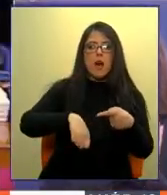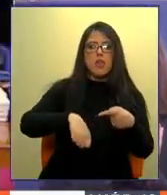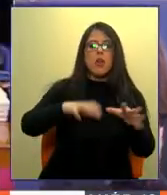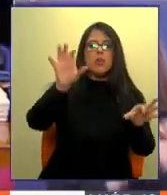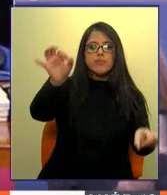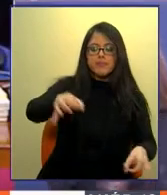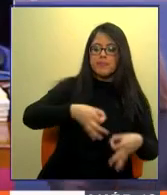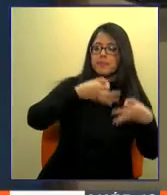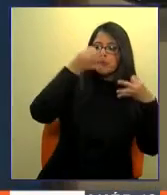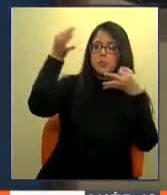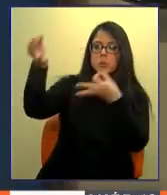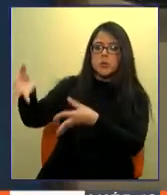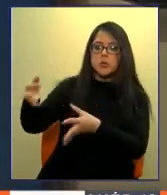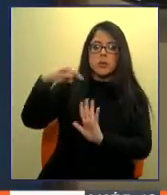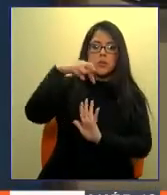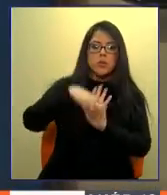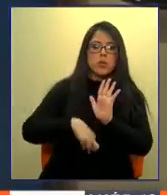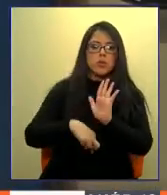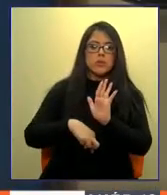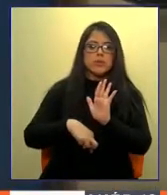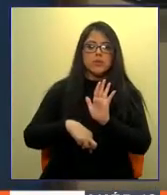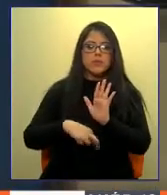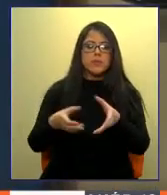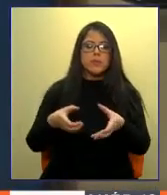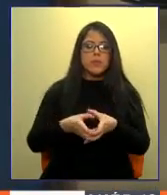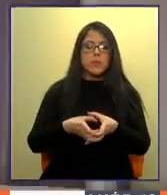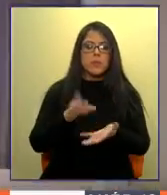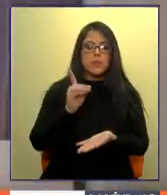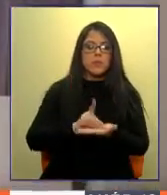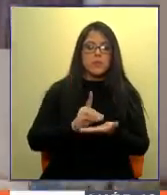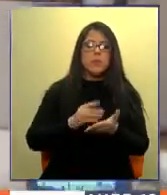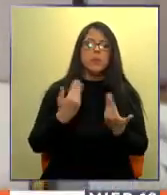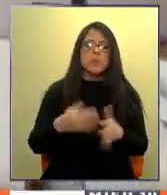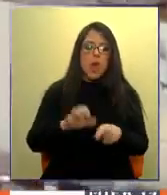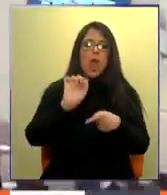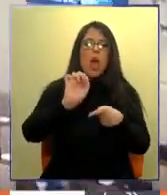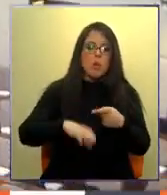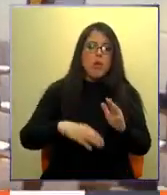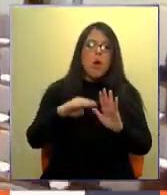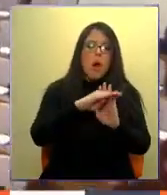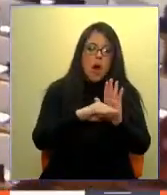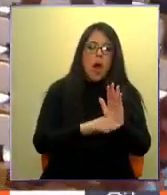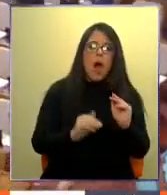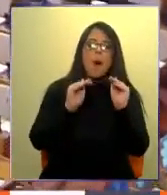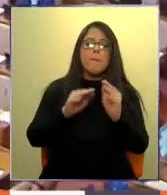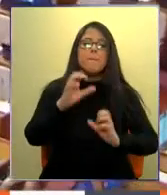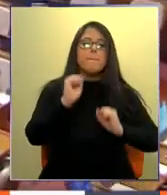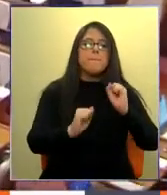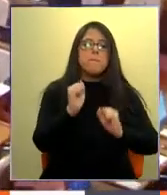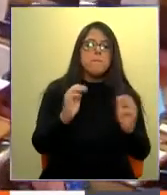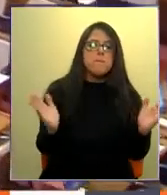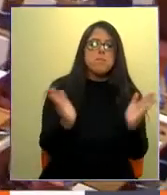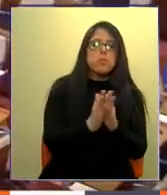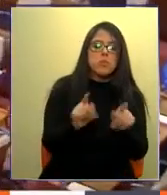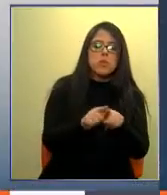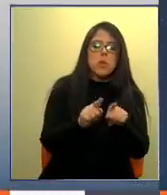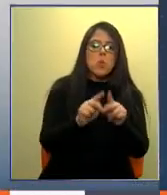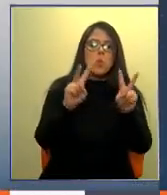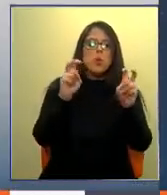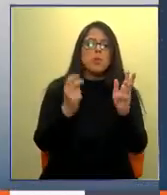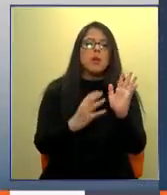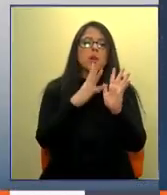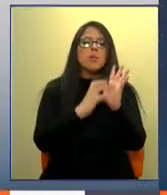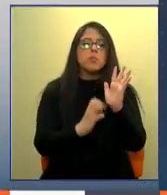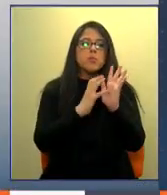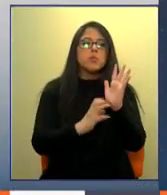proyecto. La Cámara de Diputados aprobó medidas de apoyo a las pymes, entre ellas la rebaja del impuesto de primera categoría